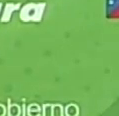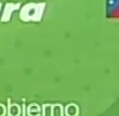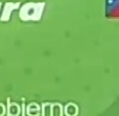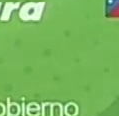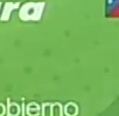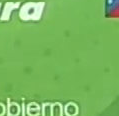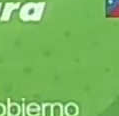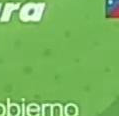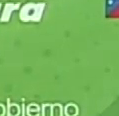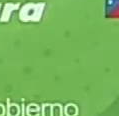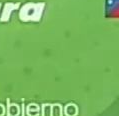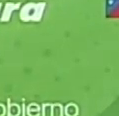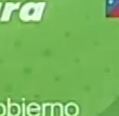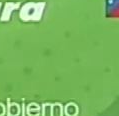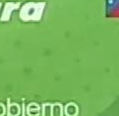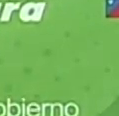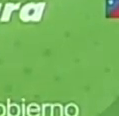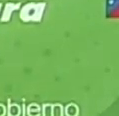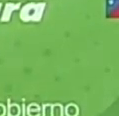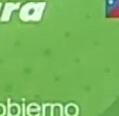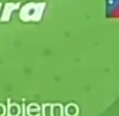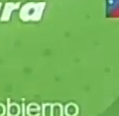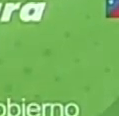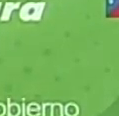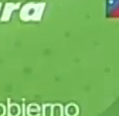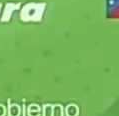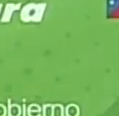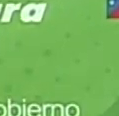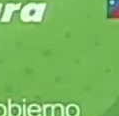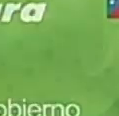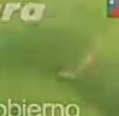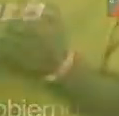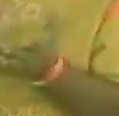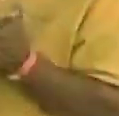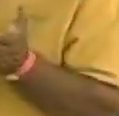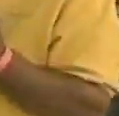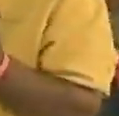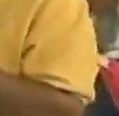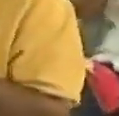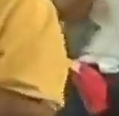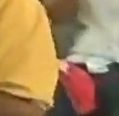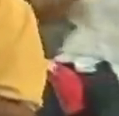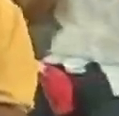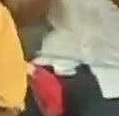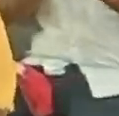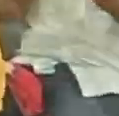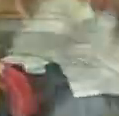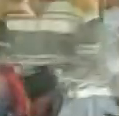nacional de radio y televisión. Juntos podemos más.